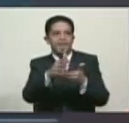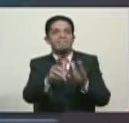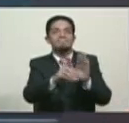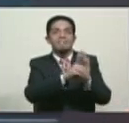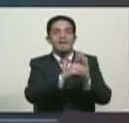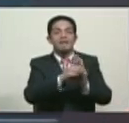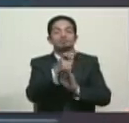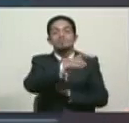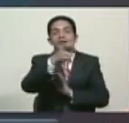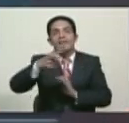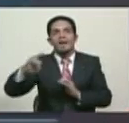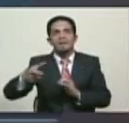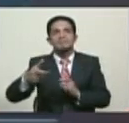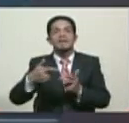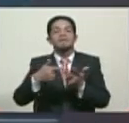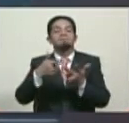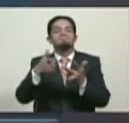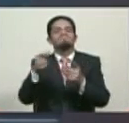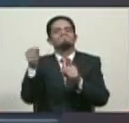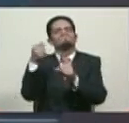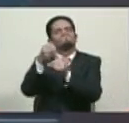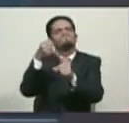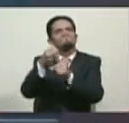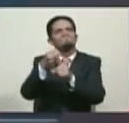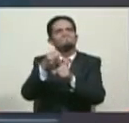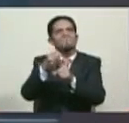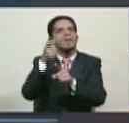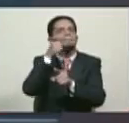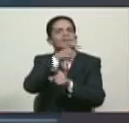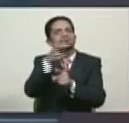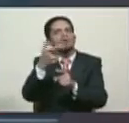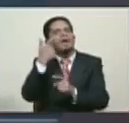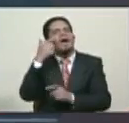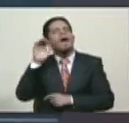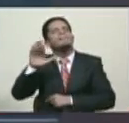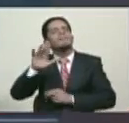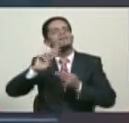con hidalguía los flagelos que amenazan la paz de la nación.